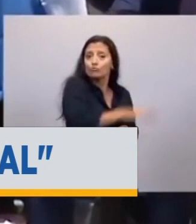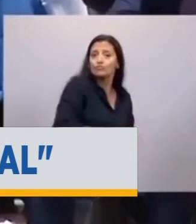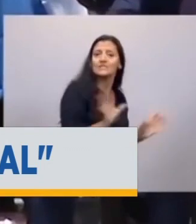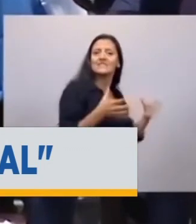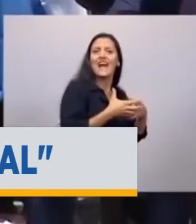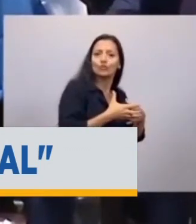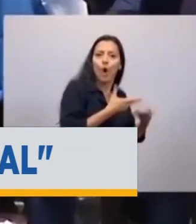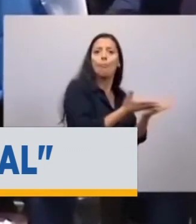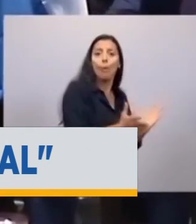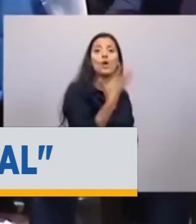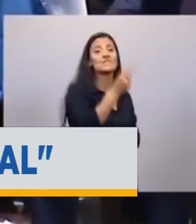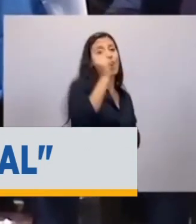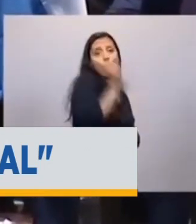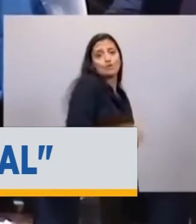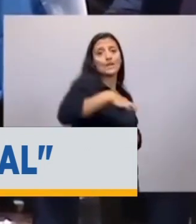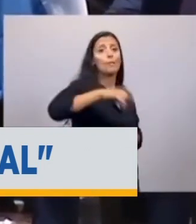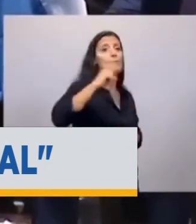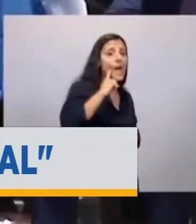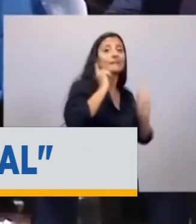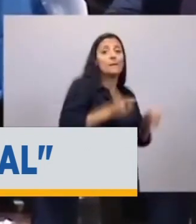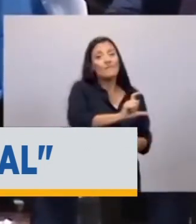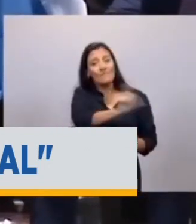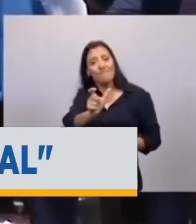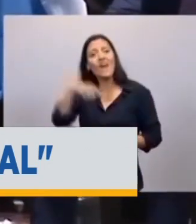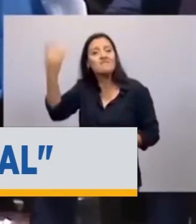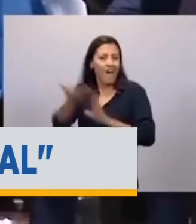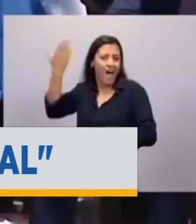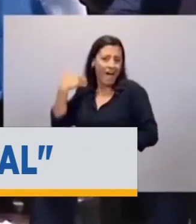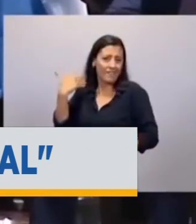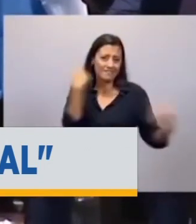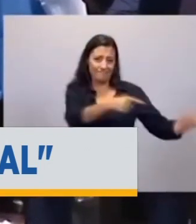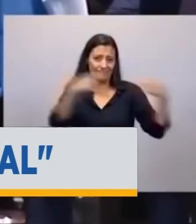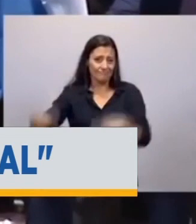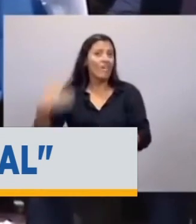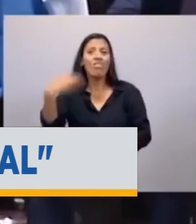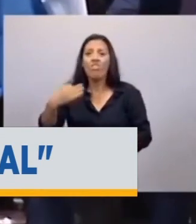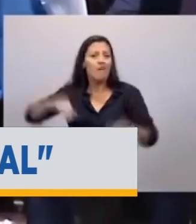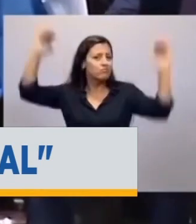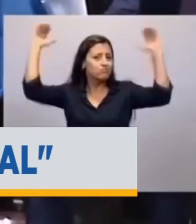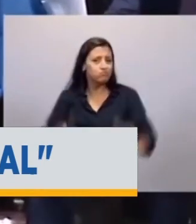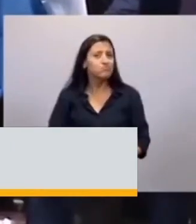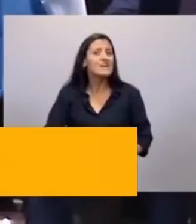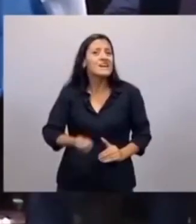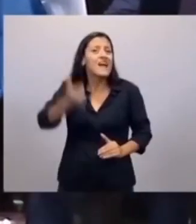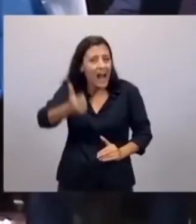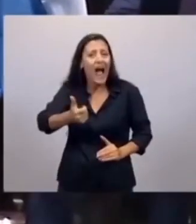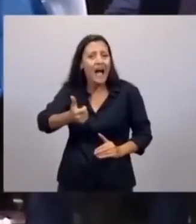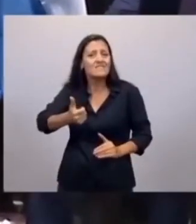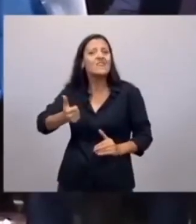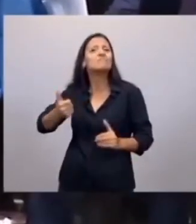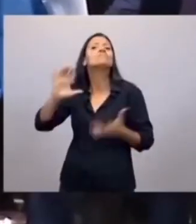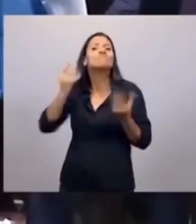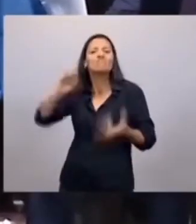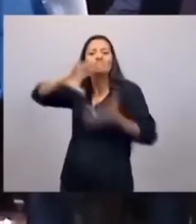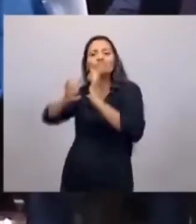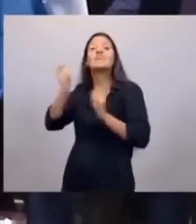de 5 puntos del PBI, que a diferencia del pasado, caerá casi totalmente sobre el Estado